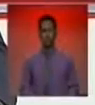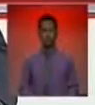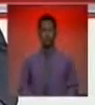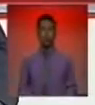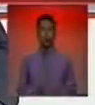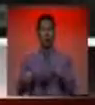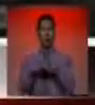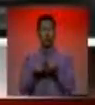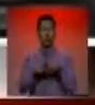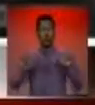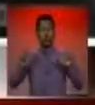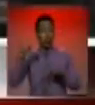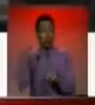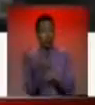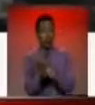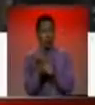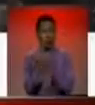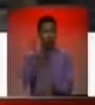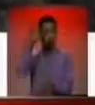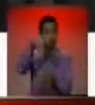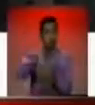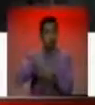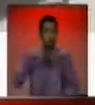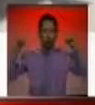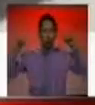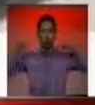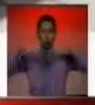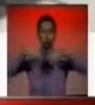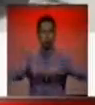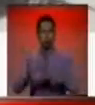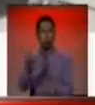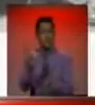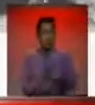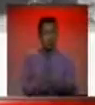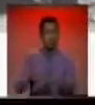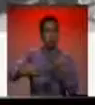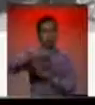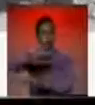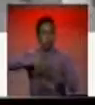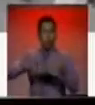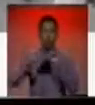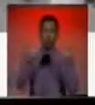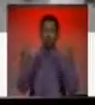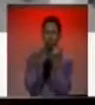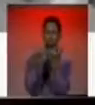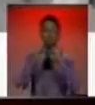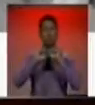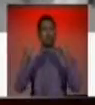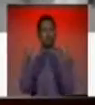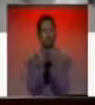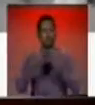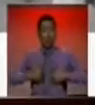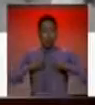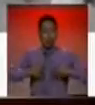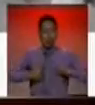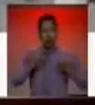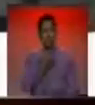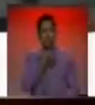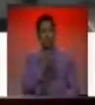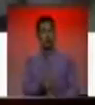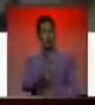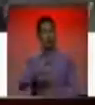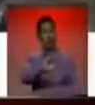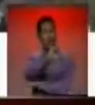Y también en Loja, Lenín Moreno asistió a una concentración masiva donde compartió con varias organizaciones sociales. El candidato aseguró que ganará